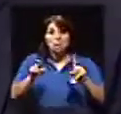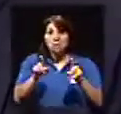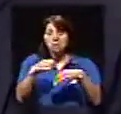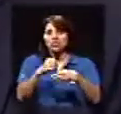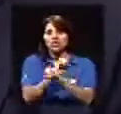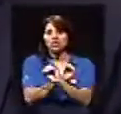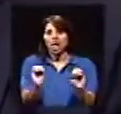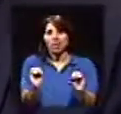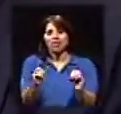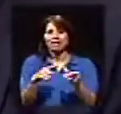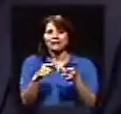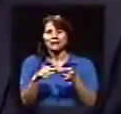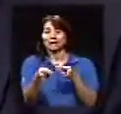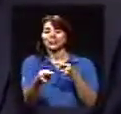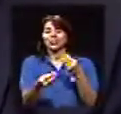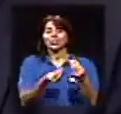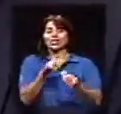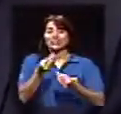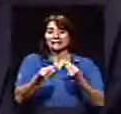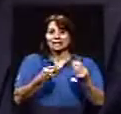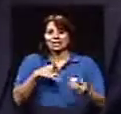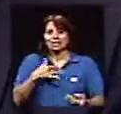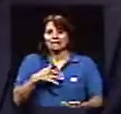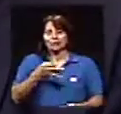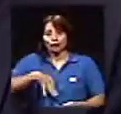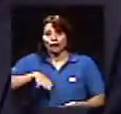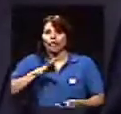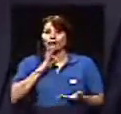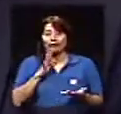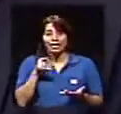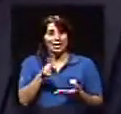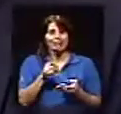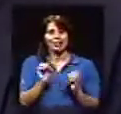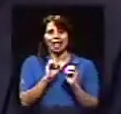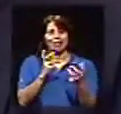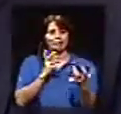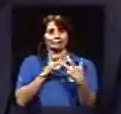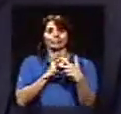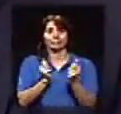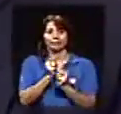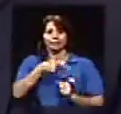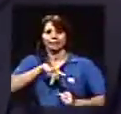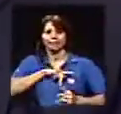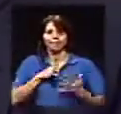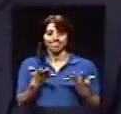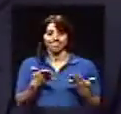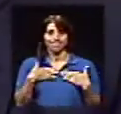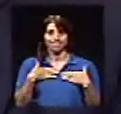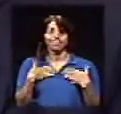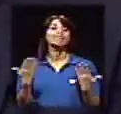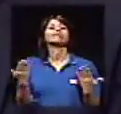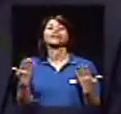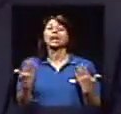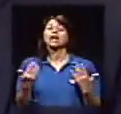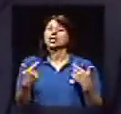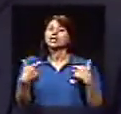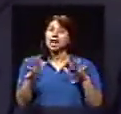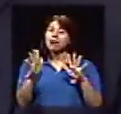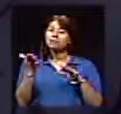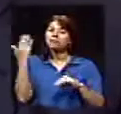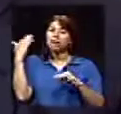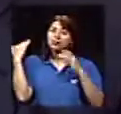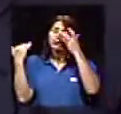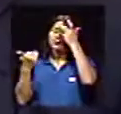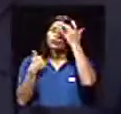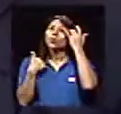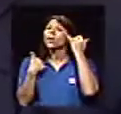eso a mí me produce grandes frustraciones, además de que no va con mi personalidad. Y si bien había tenido alguna oportunidad